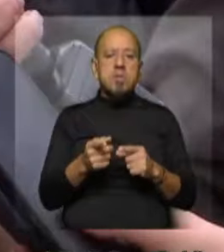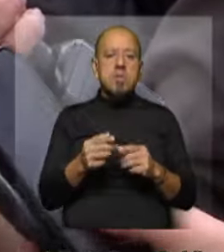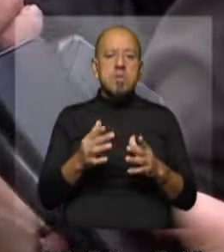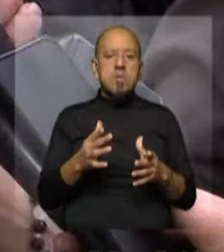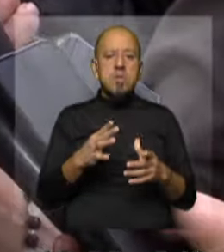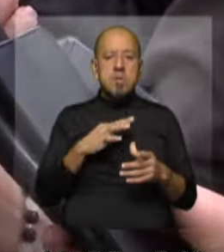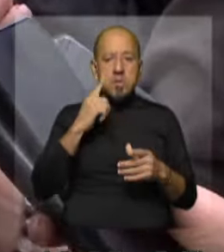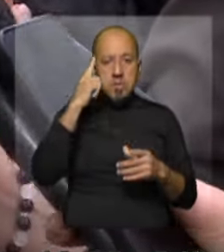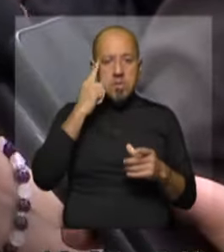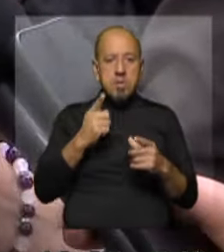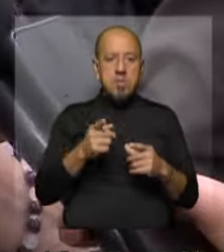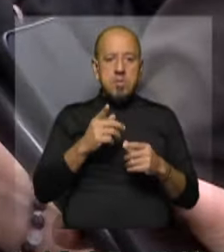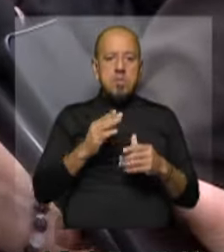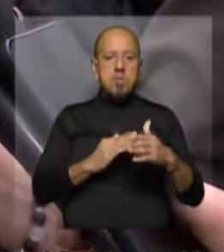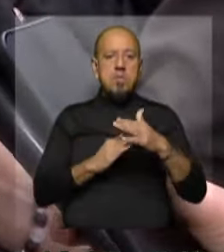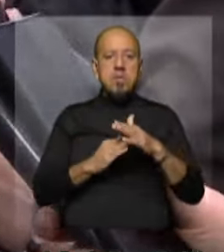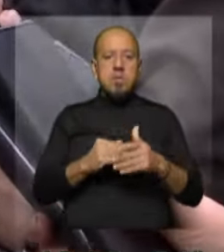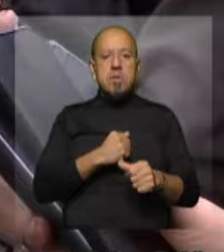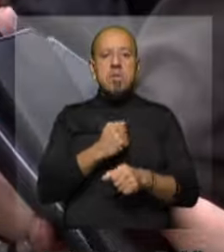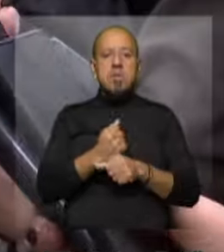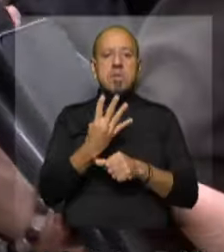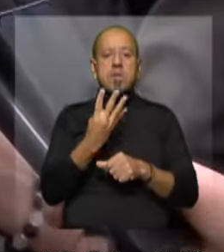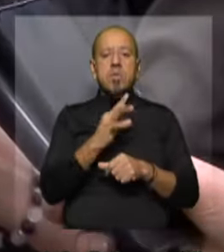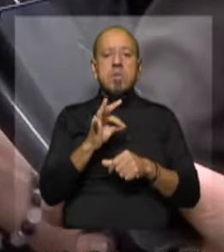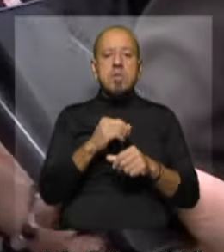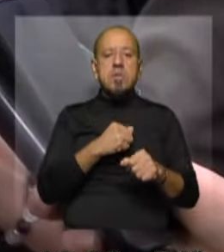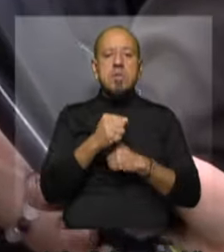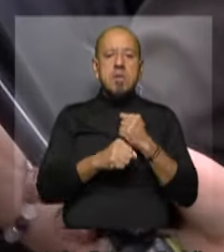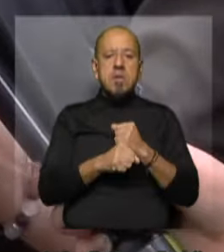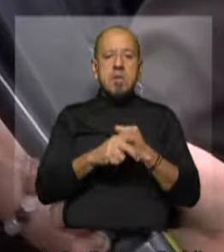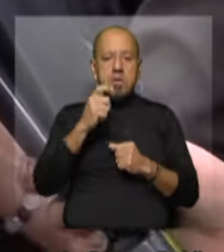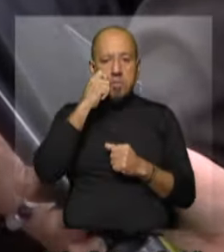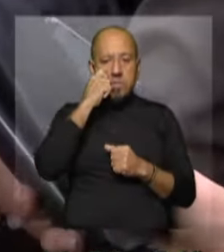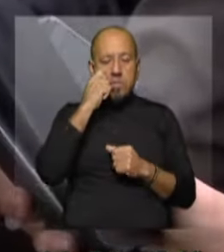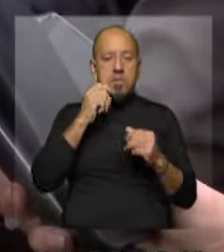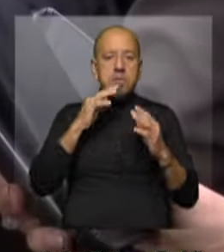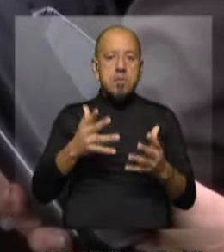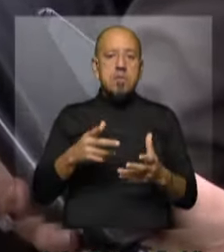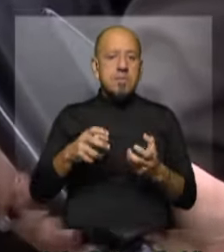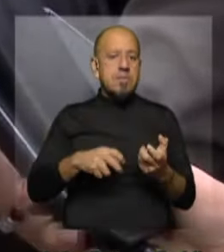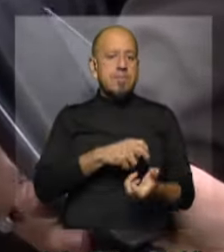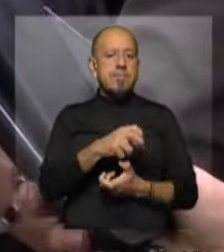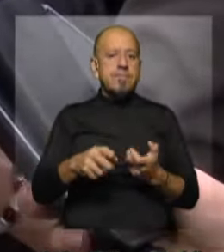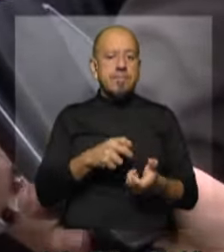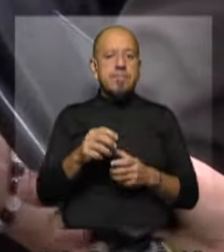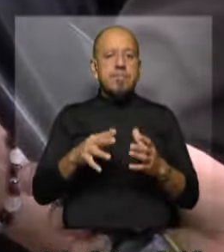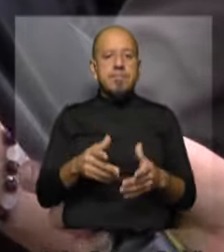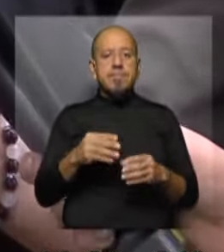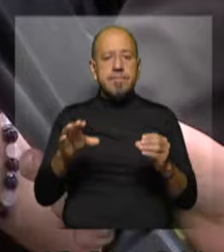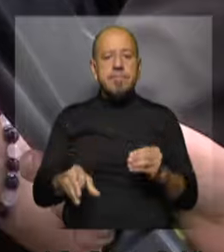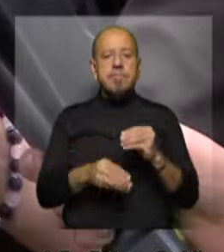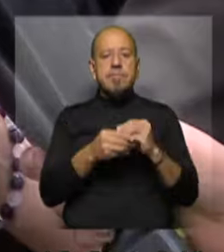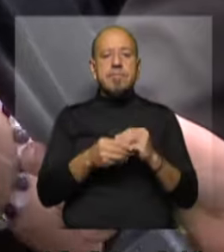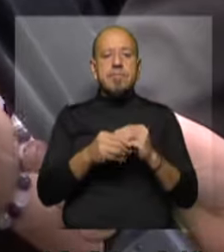entendemos que, bueno, que es un limitante de edad hasta 40 años es una complicación para que se pueda sumar